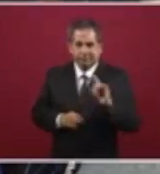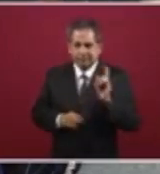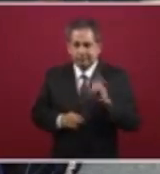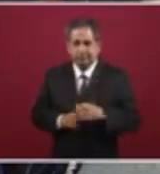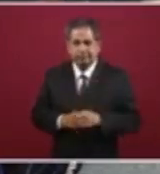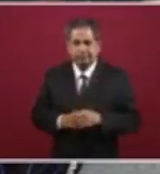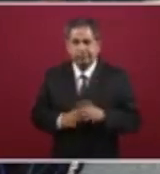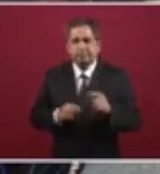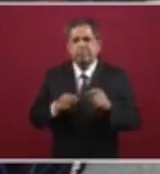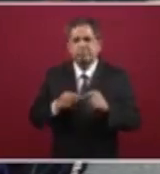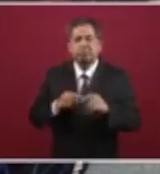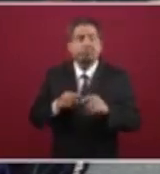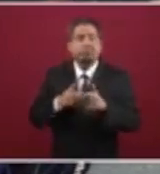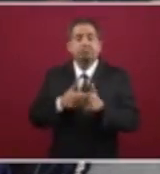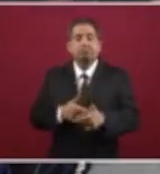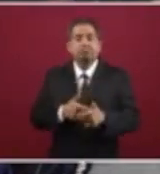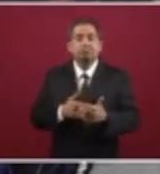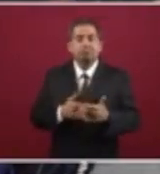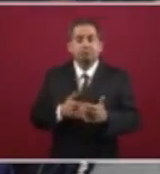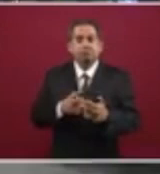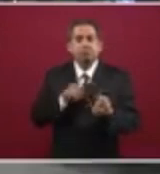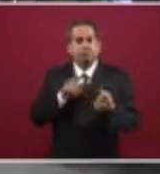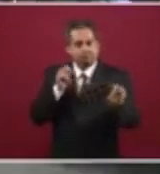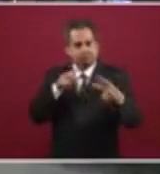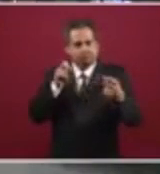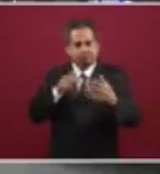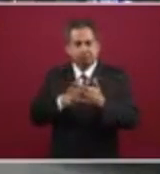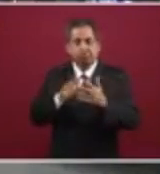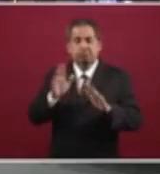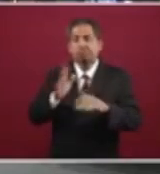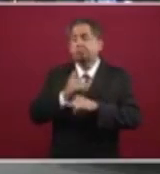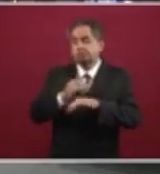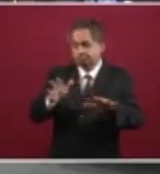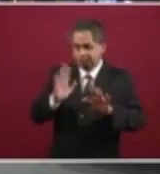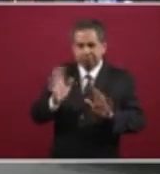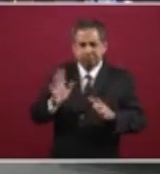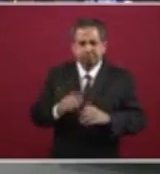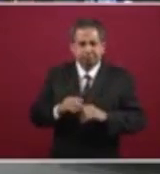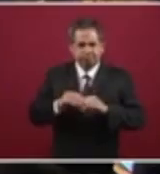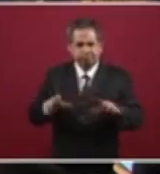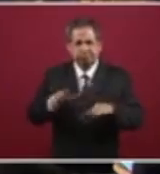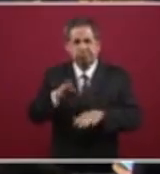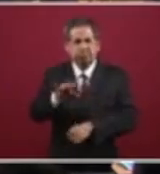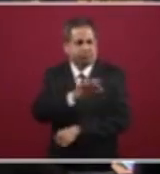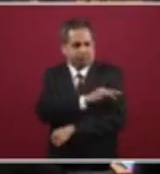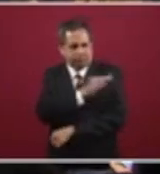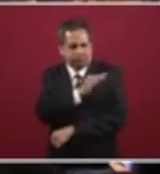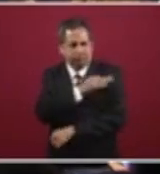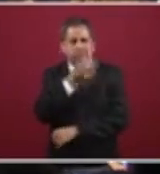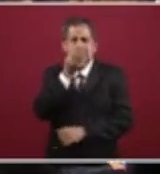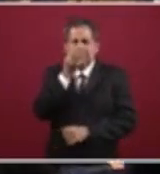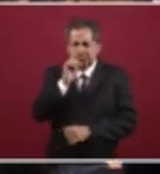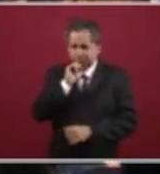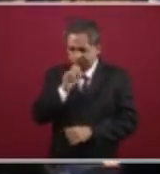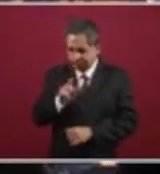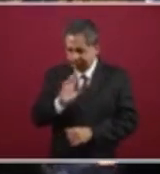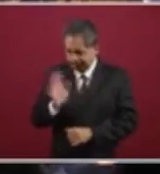Nos vamos a seguir encontrando. Ya se informó lo de las vacunas también.